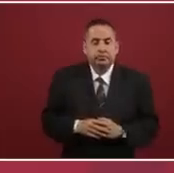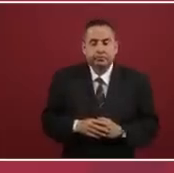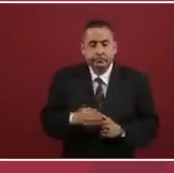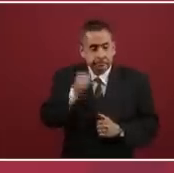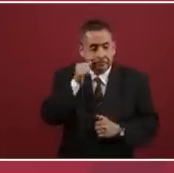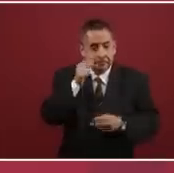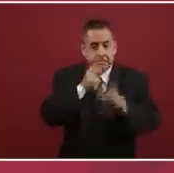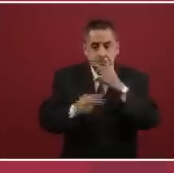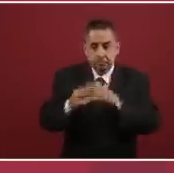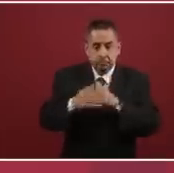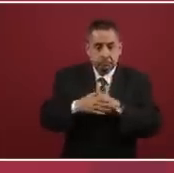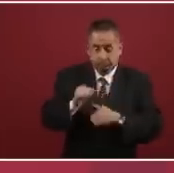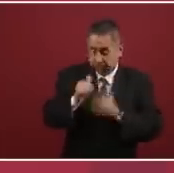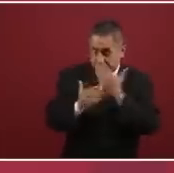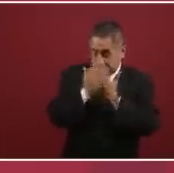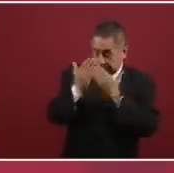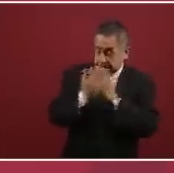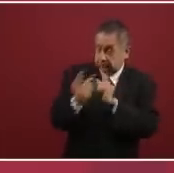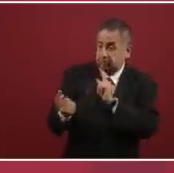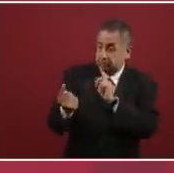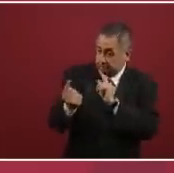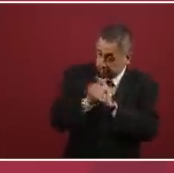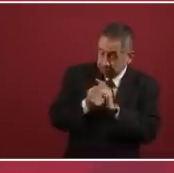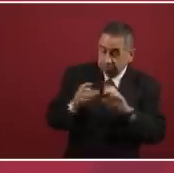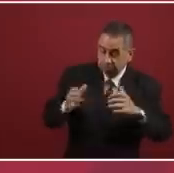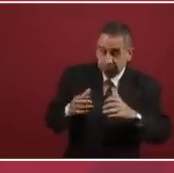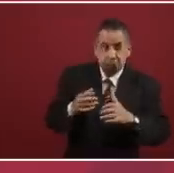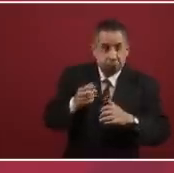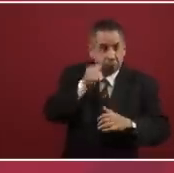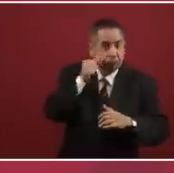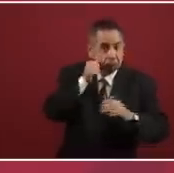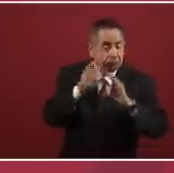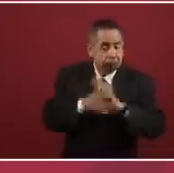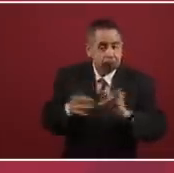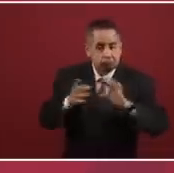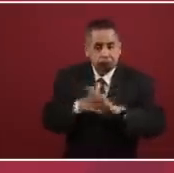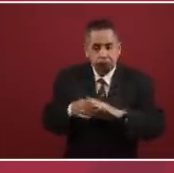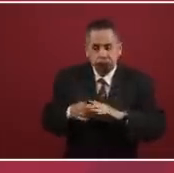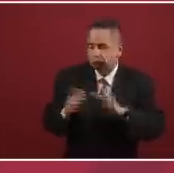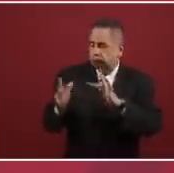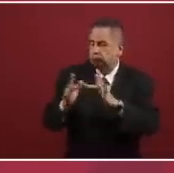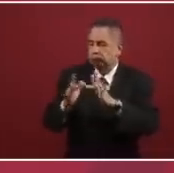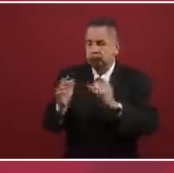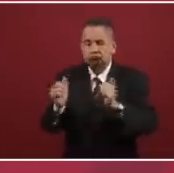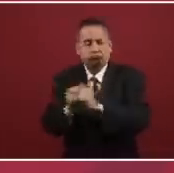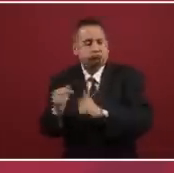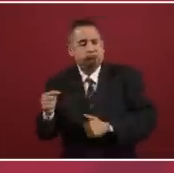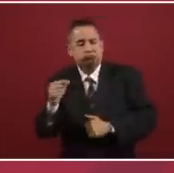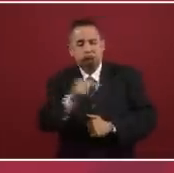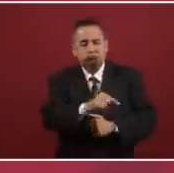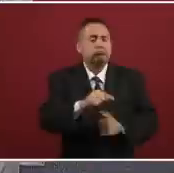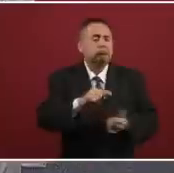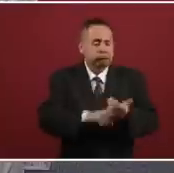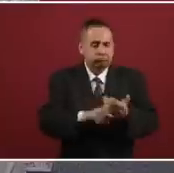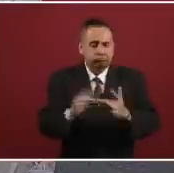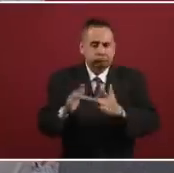vinieron a las 6 de la mañana y se les puso en comunicación con la jefa de